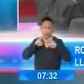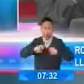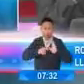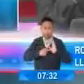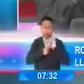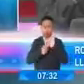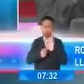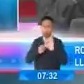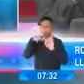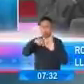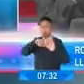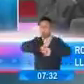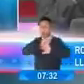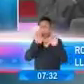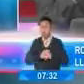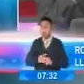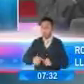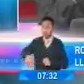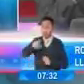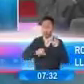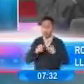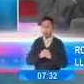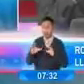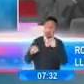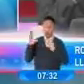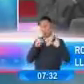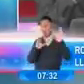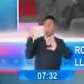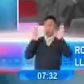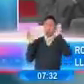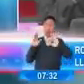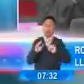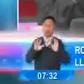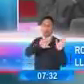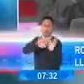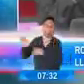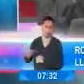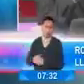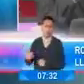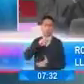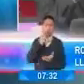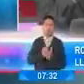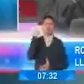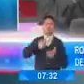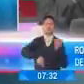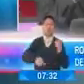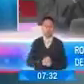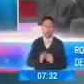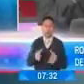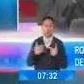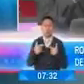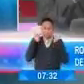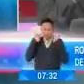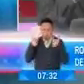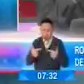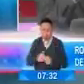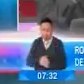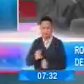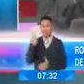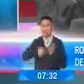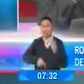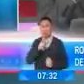este caso y en otros. Apagar el ruido de lo sensacionalista, de lo amarillista, de lo mediático y enfocarnos. Delitos. ¿Qué